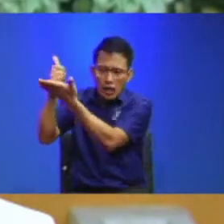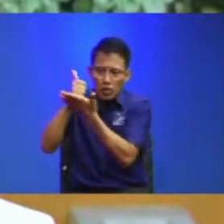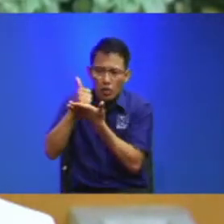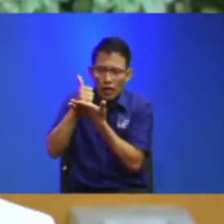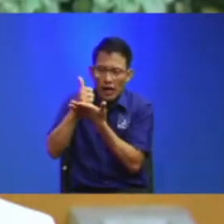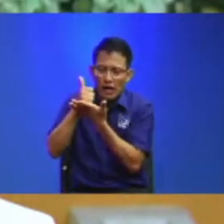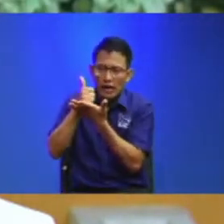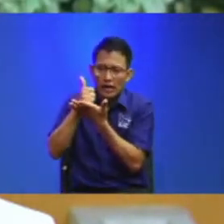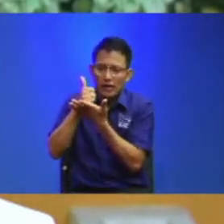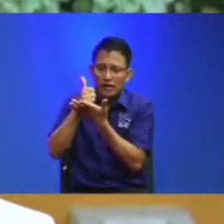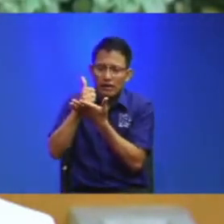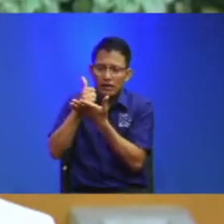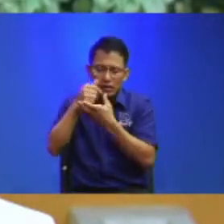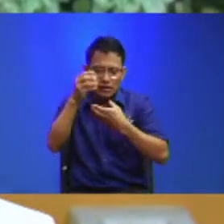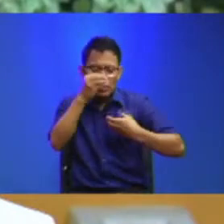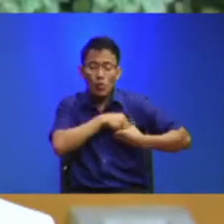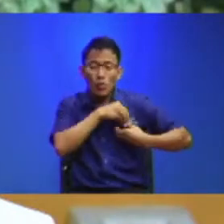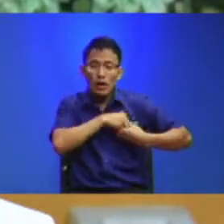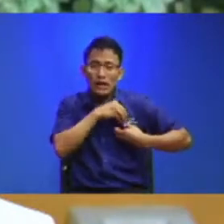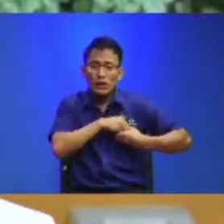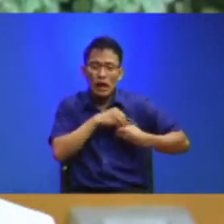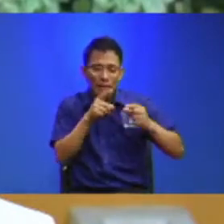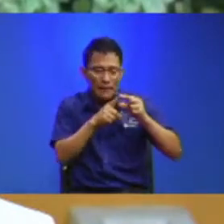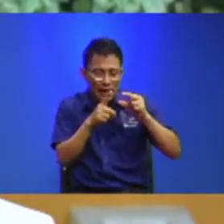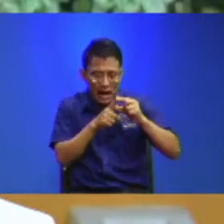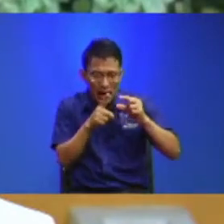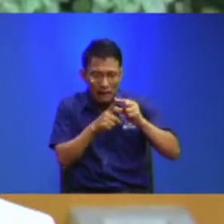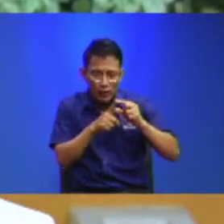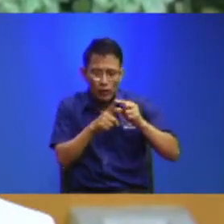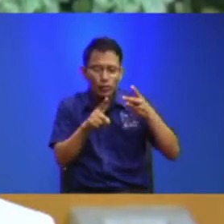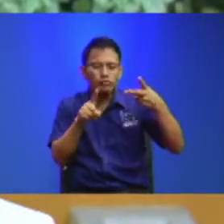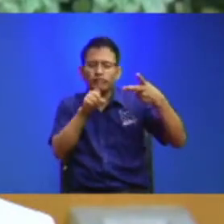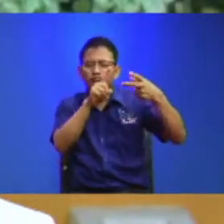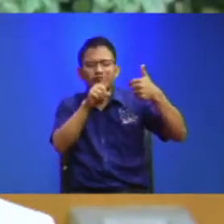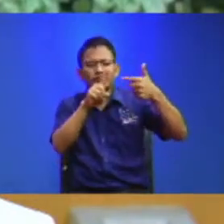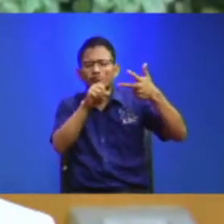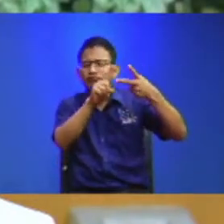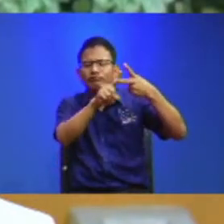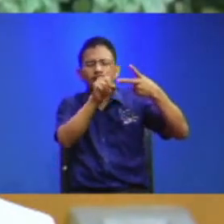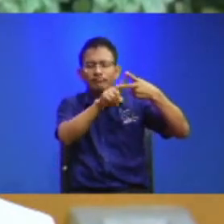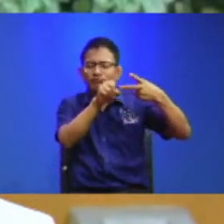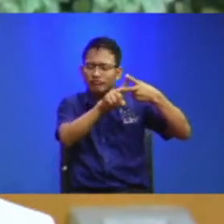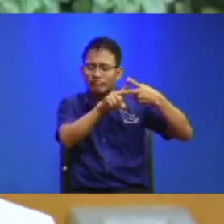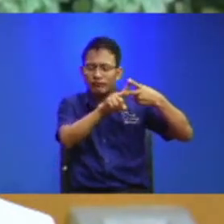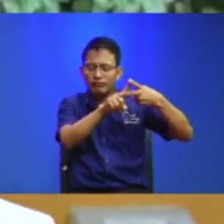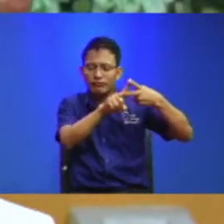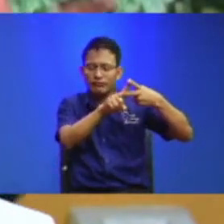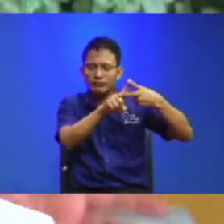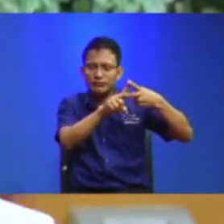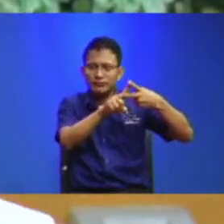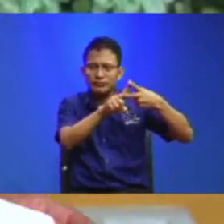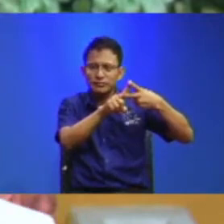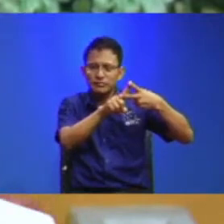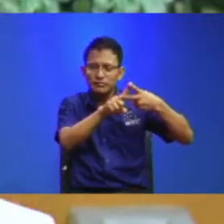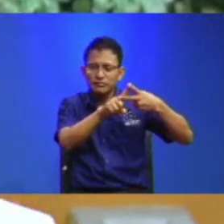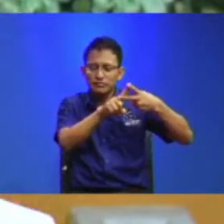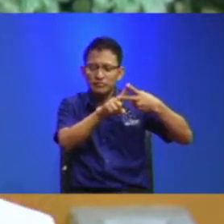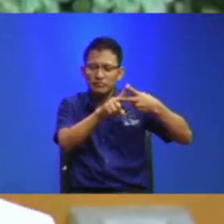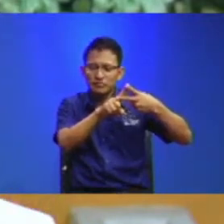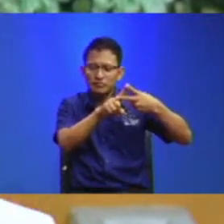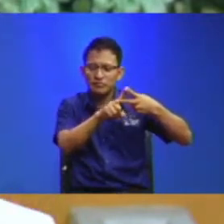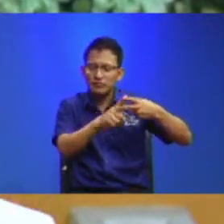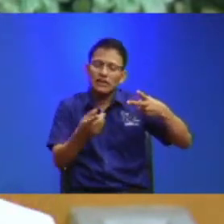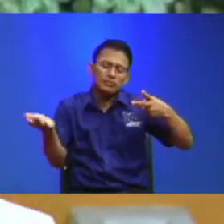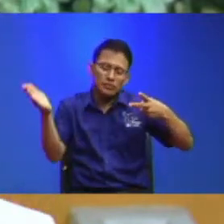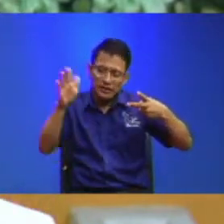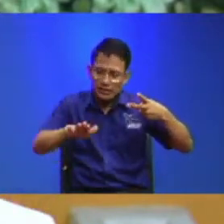guardando la palabra, que también va a permitir que nosotros seamos exentos de poder tropezar. Más